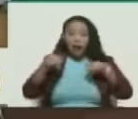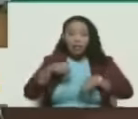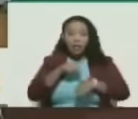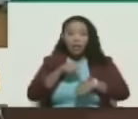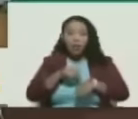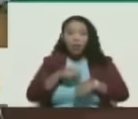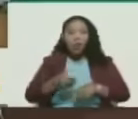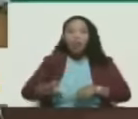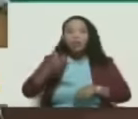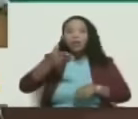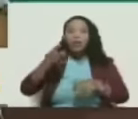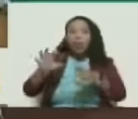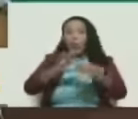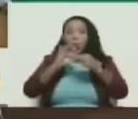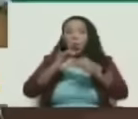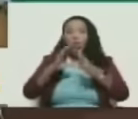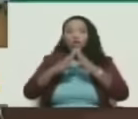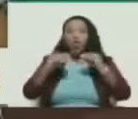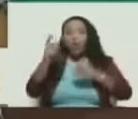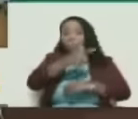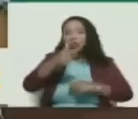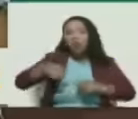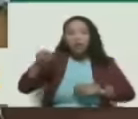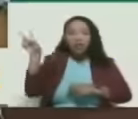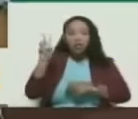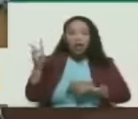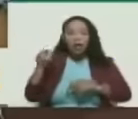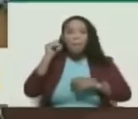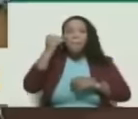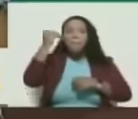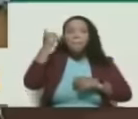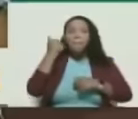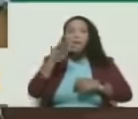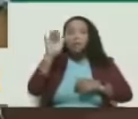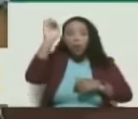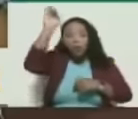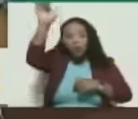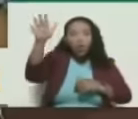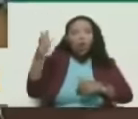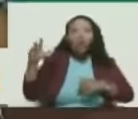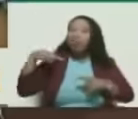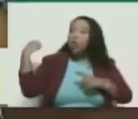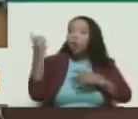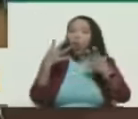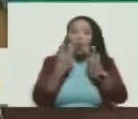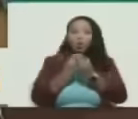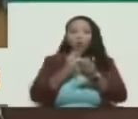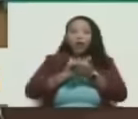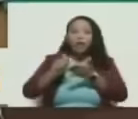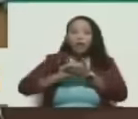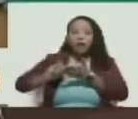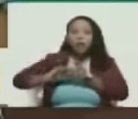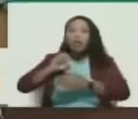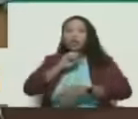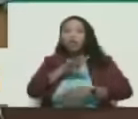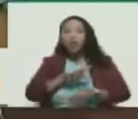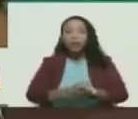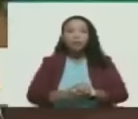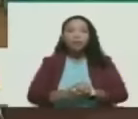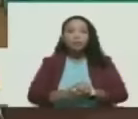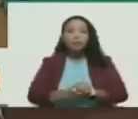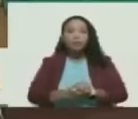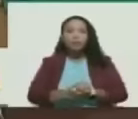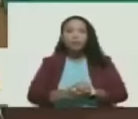que en los próximos días escribamos la historia de la soberanía, la historia del futuro. Vamos a iniciar desde el comando